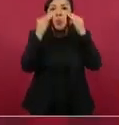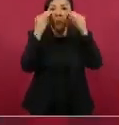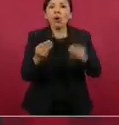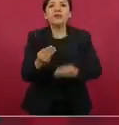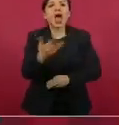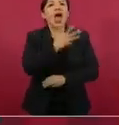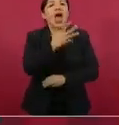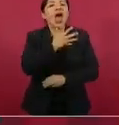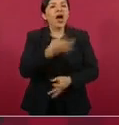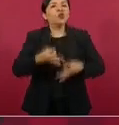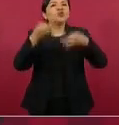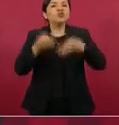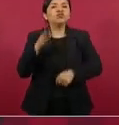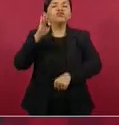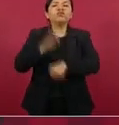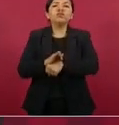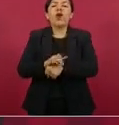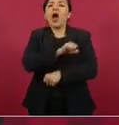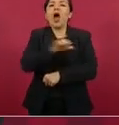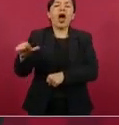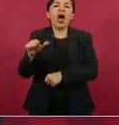un auténtico Estado de Derecho,